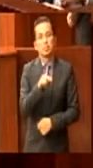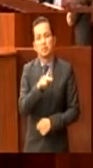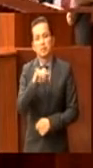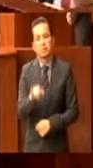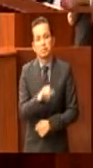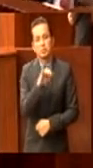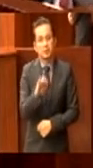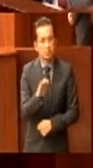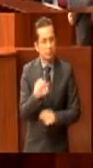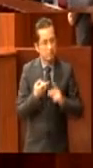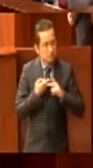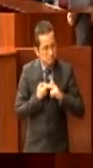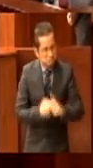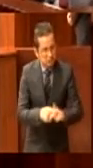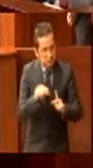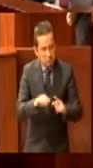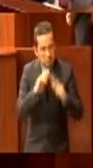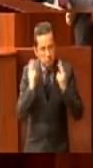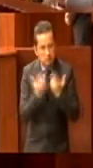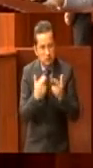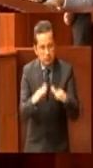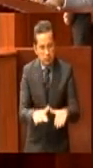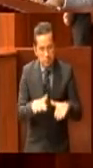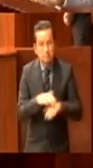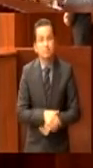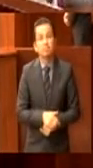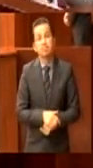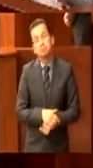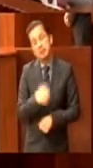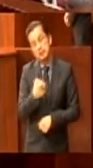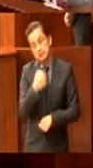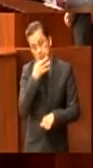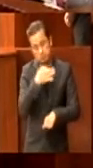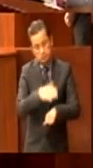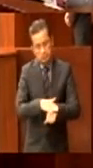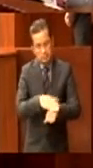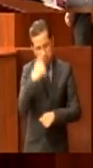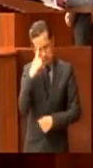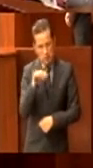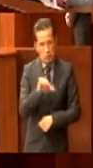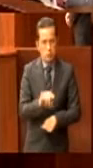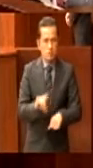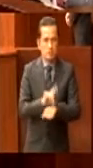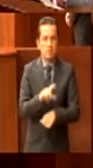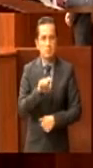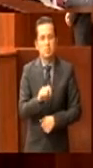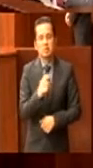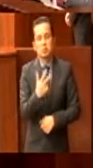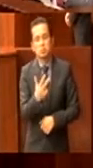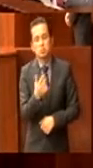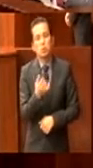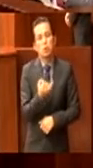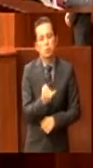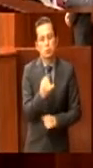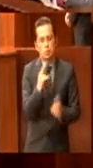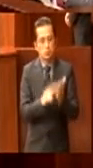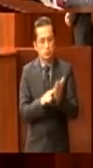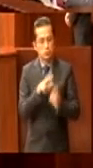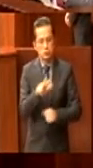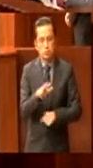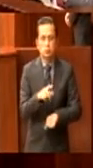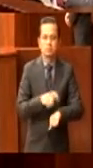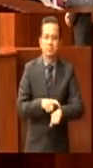del poder judicial de la federación convocada para el 28 de junio de 2018 a